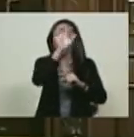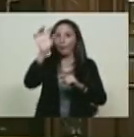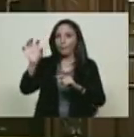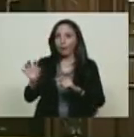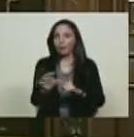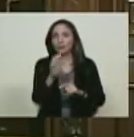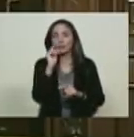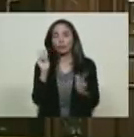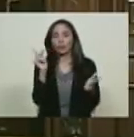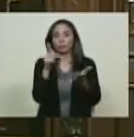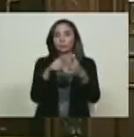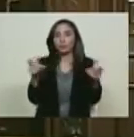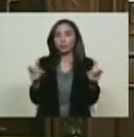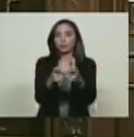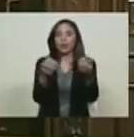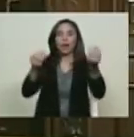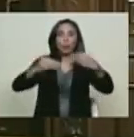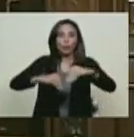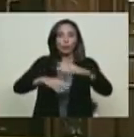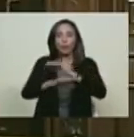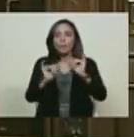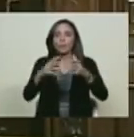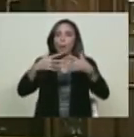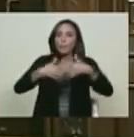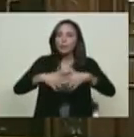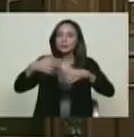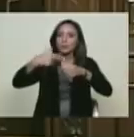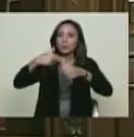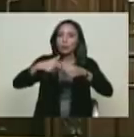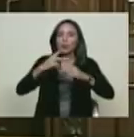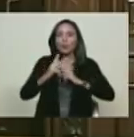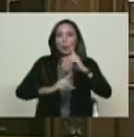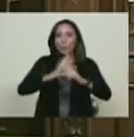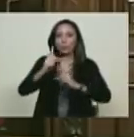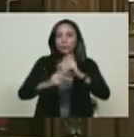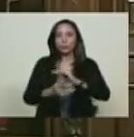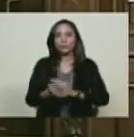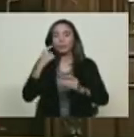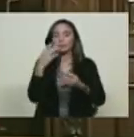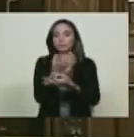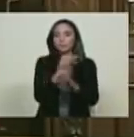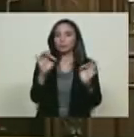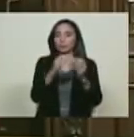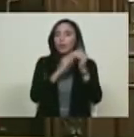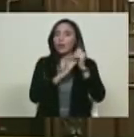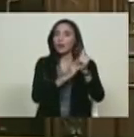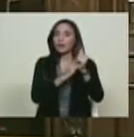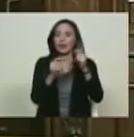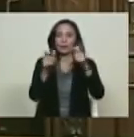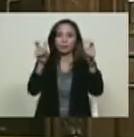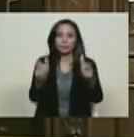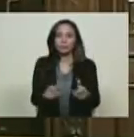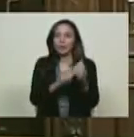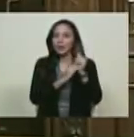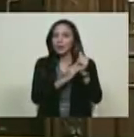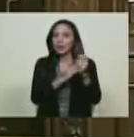de este acuerdo OPEC y países productores no OPEP. Es extraordinario el liderazgo que tú has demostrado.